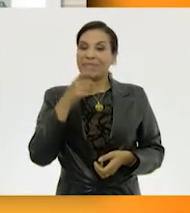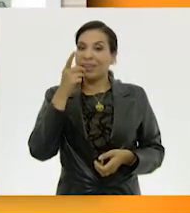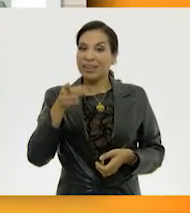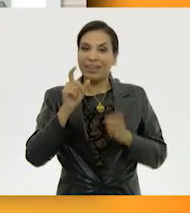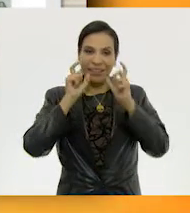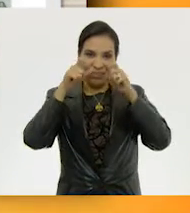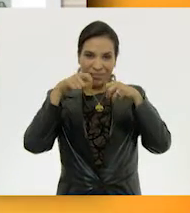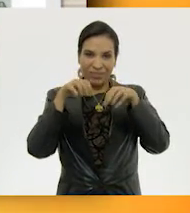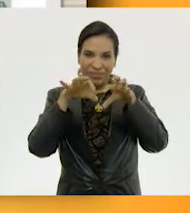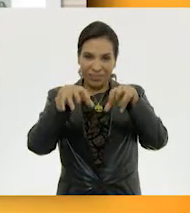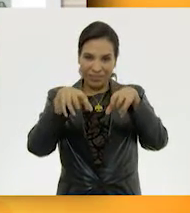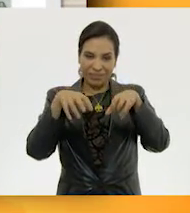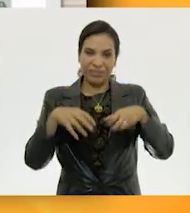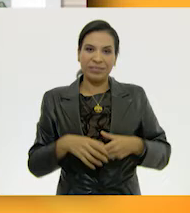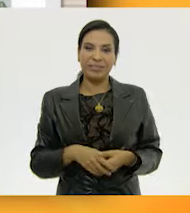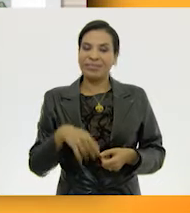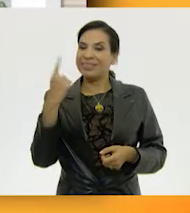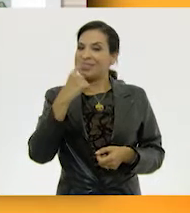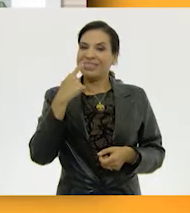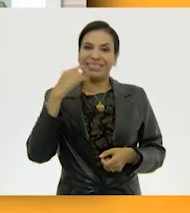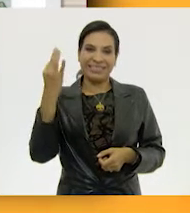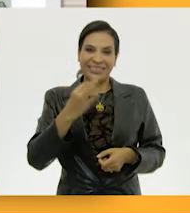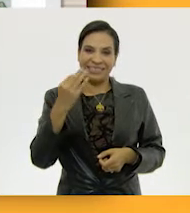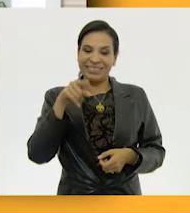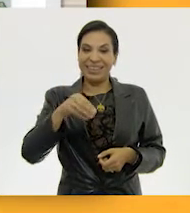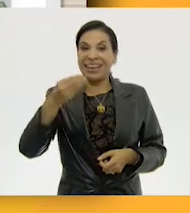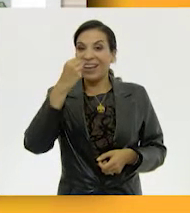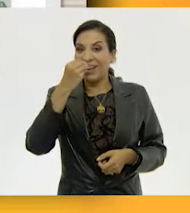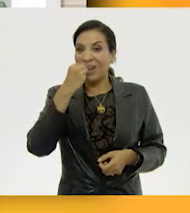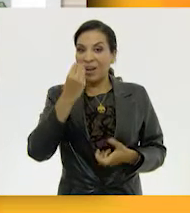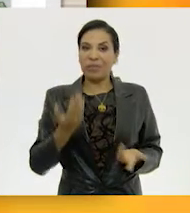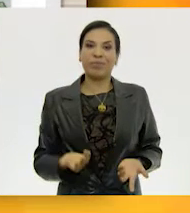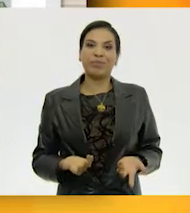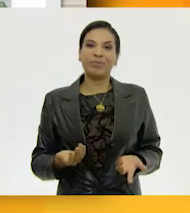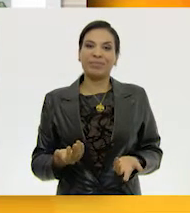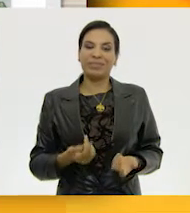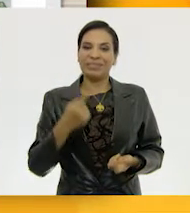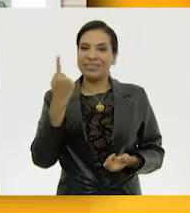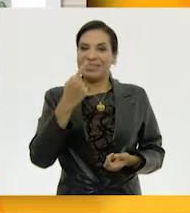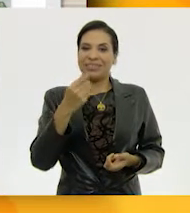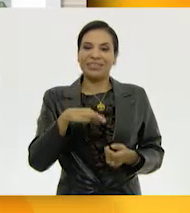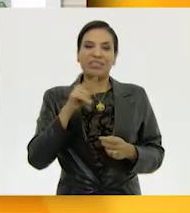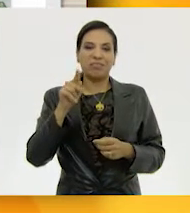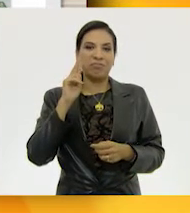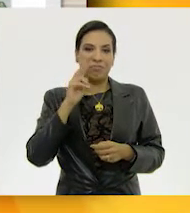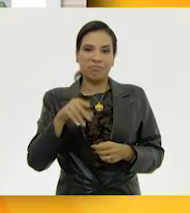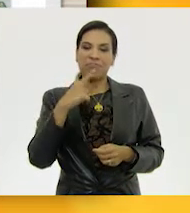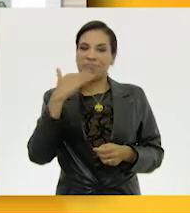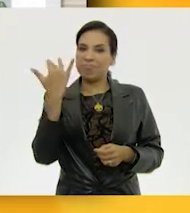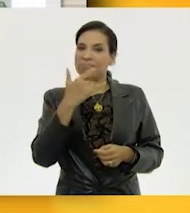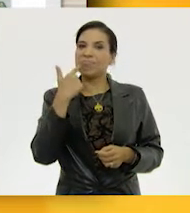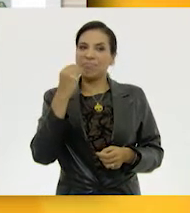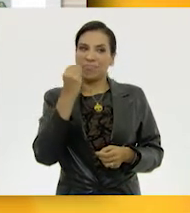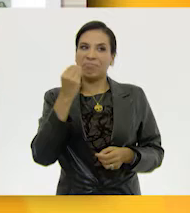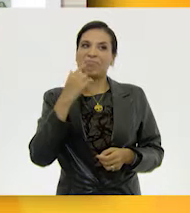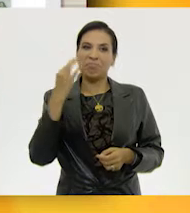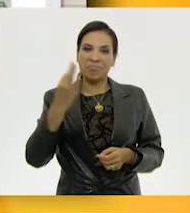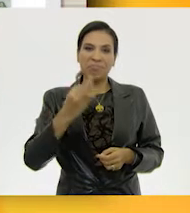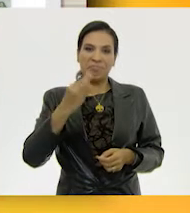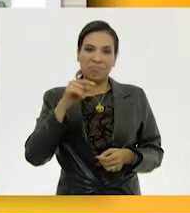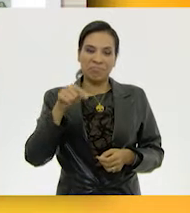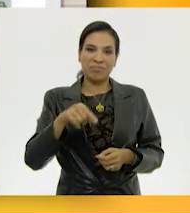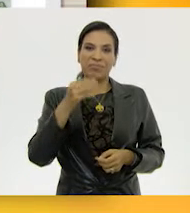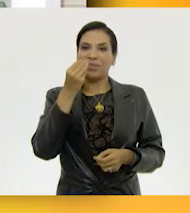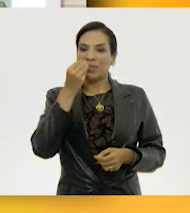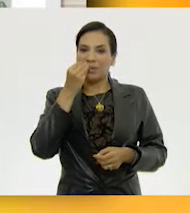Dijo el Grúfalo. ¡Qué deliciosa comida! Quedarás bueno, muy bueno,